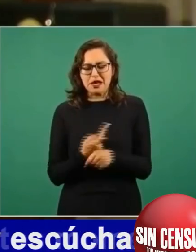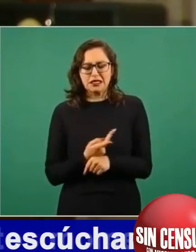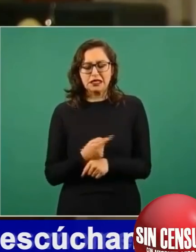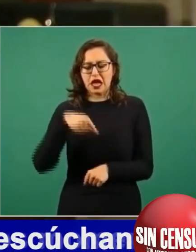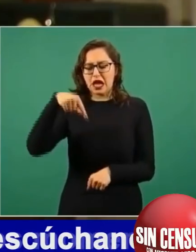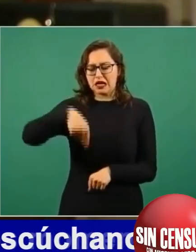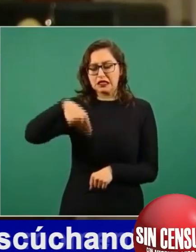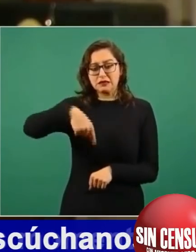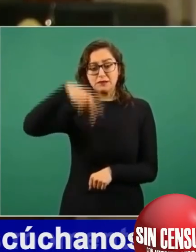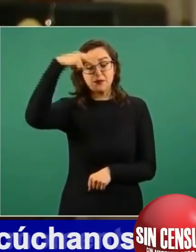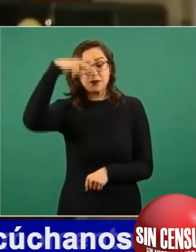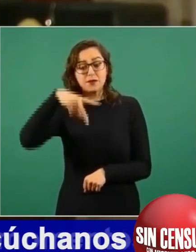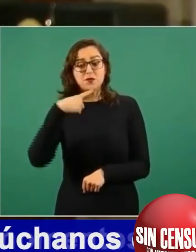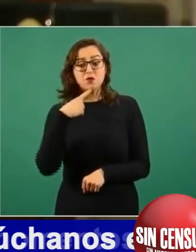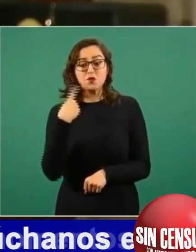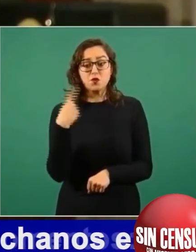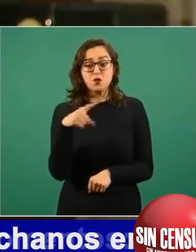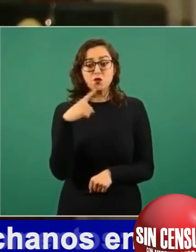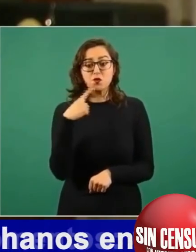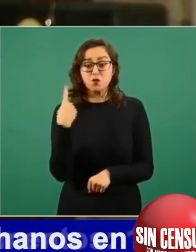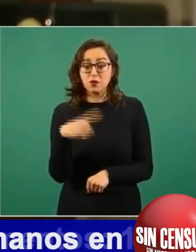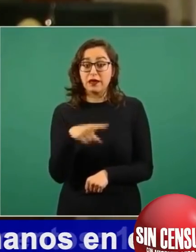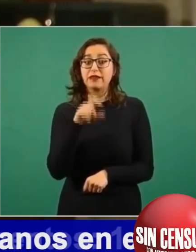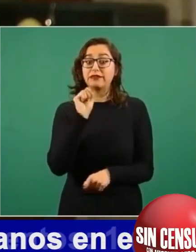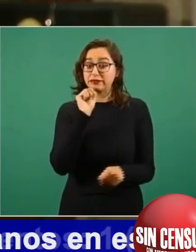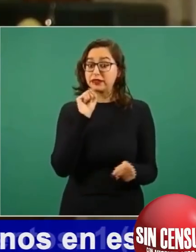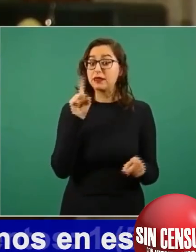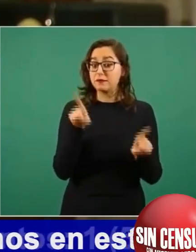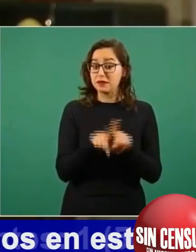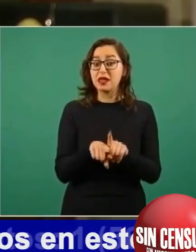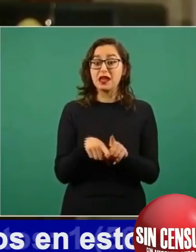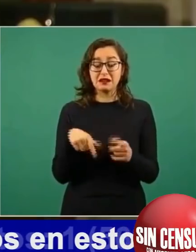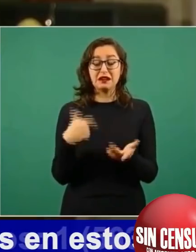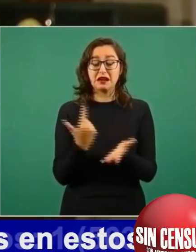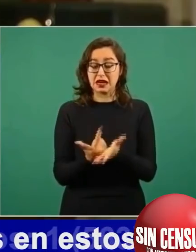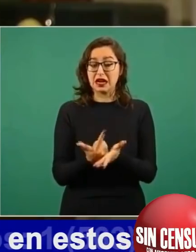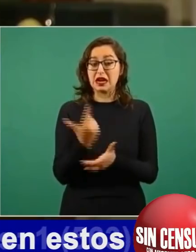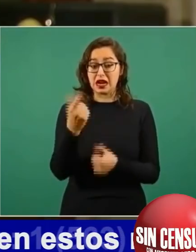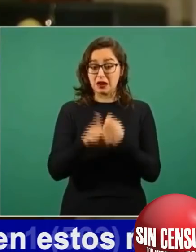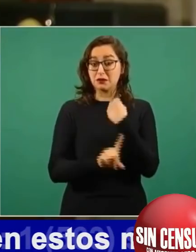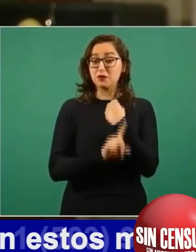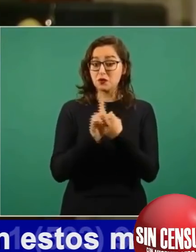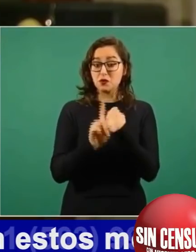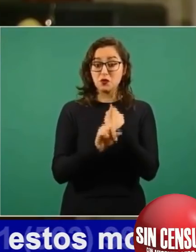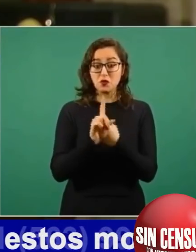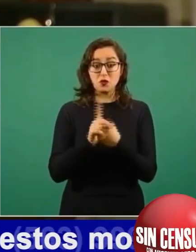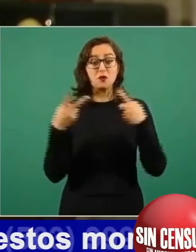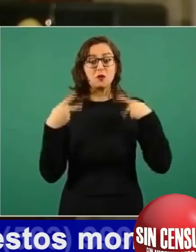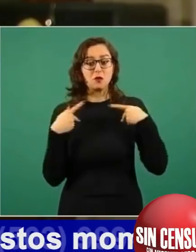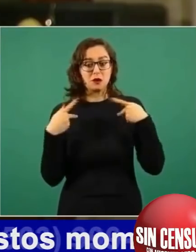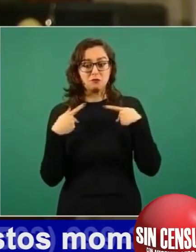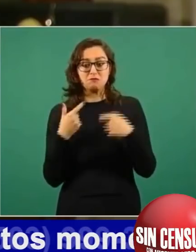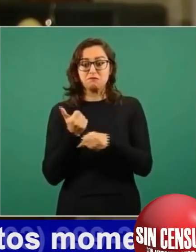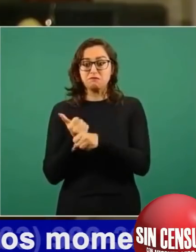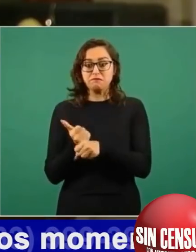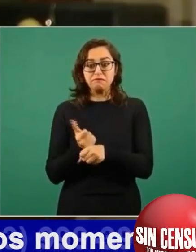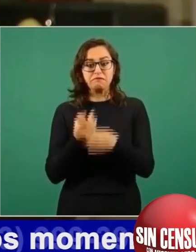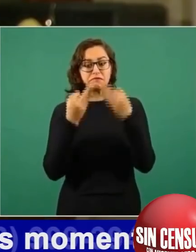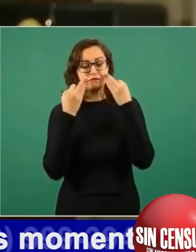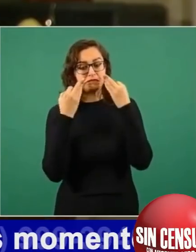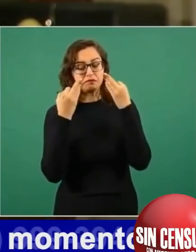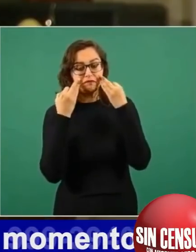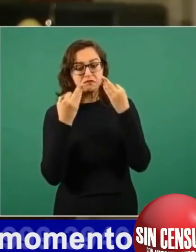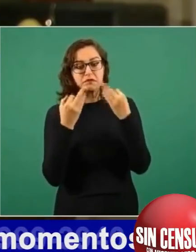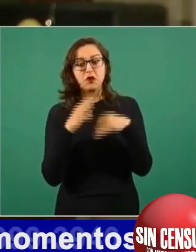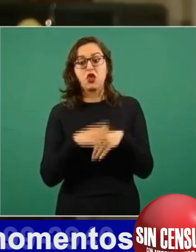México, que hablamos de cargos también muy delicados, en donde hay víctimas y testigos, más